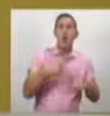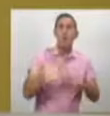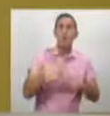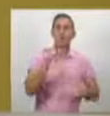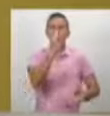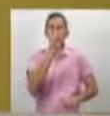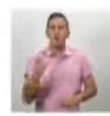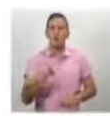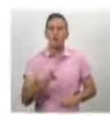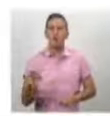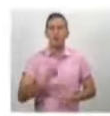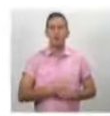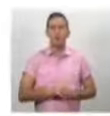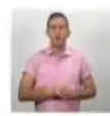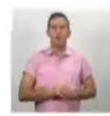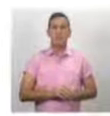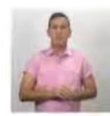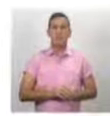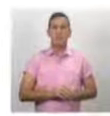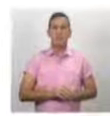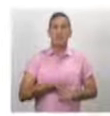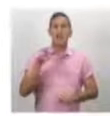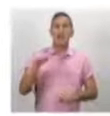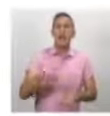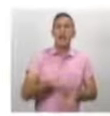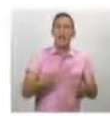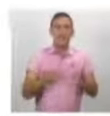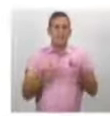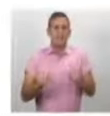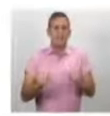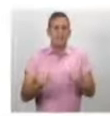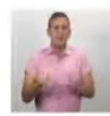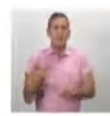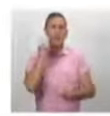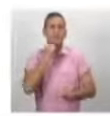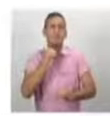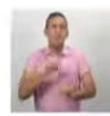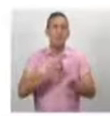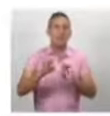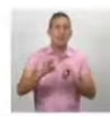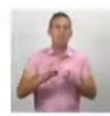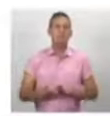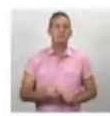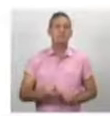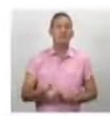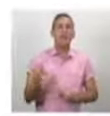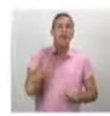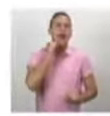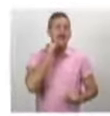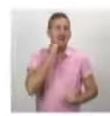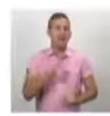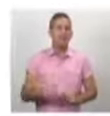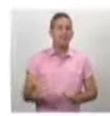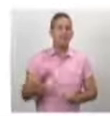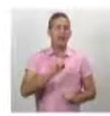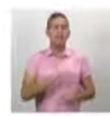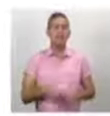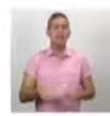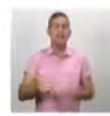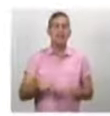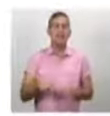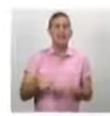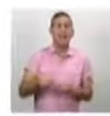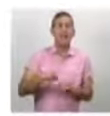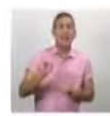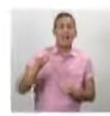orgánulo que se encarga de ello es las mitocondrias. Además de la membrana citoplasmática, en la célula eucariota